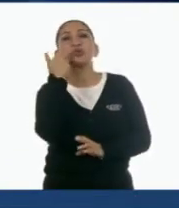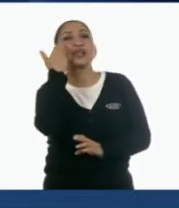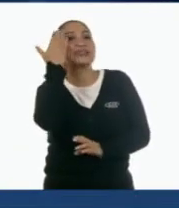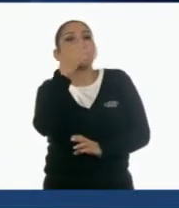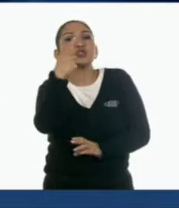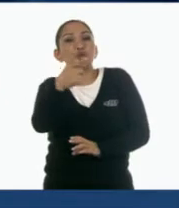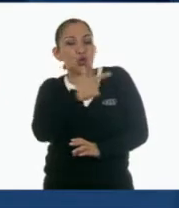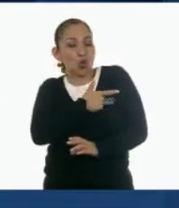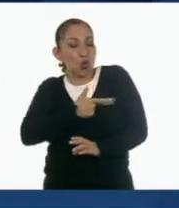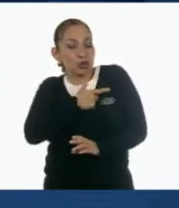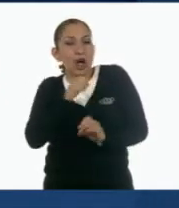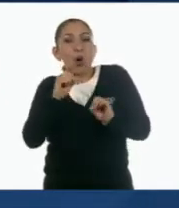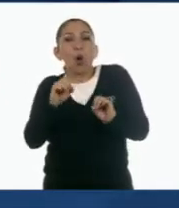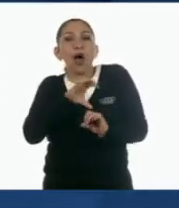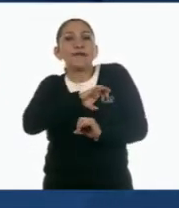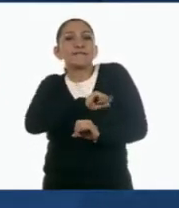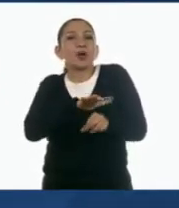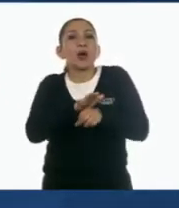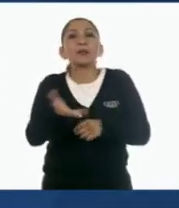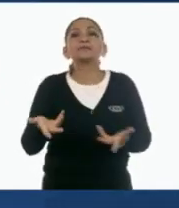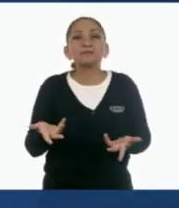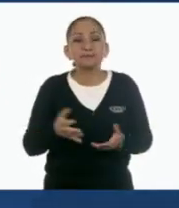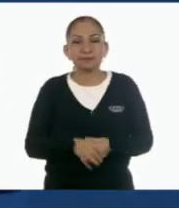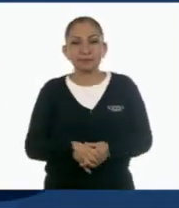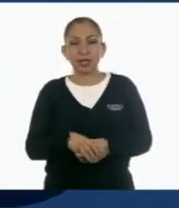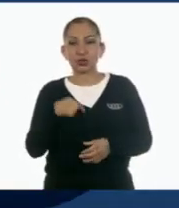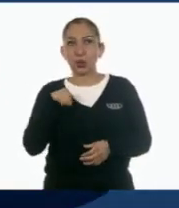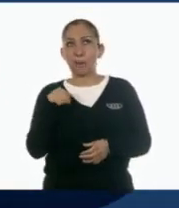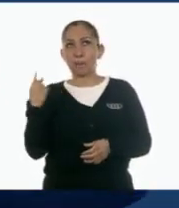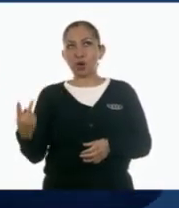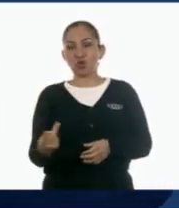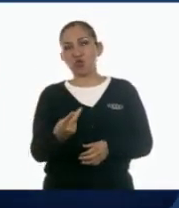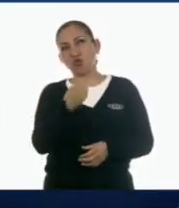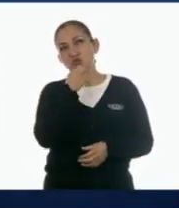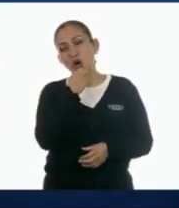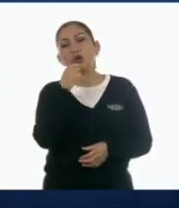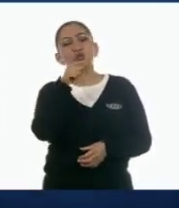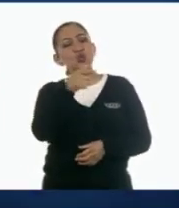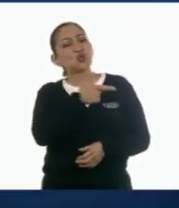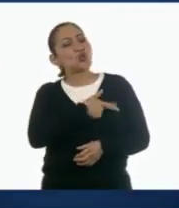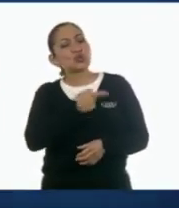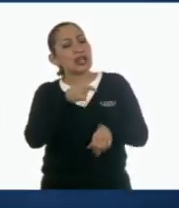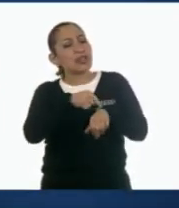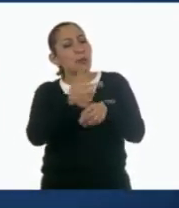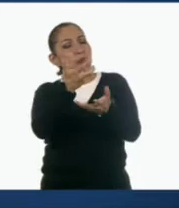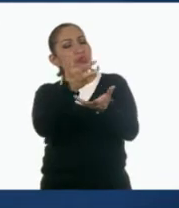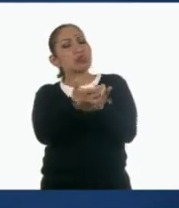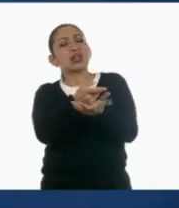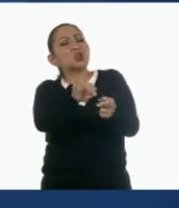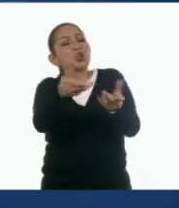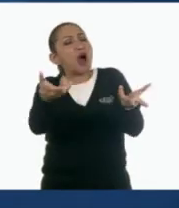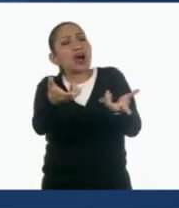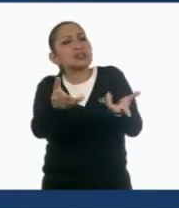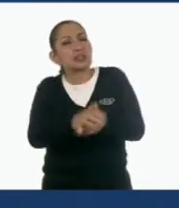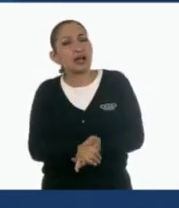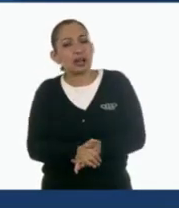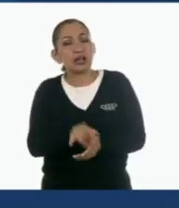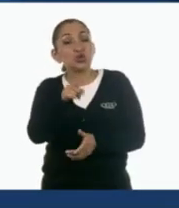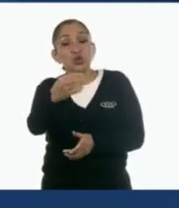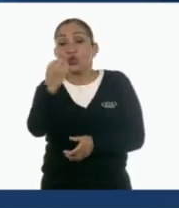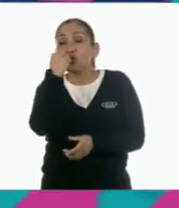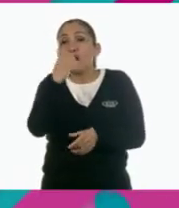sus gustos y sus preferencias. Le preguntaría qué le gusta hacer en su tiempo libre. ¿Cuál es tu